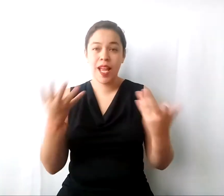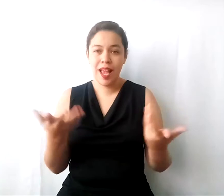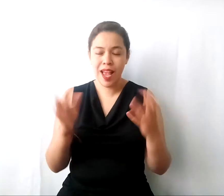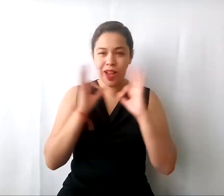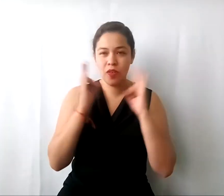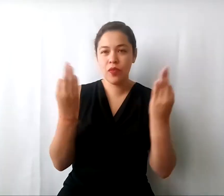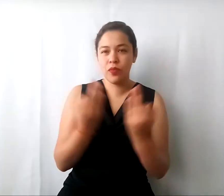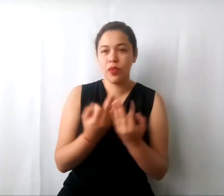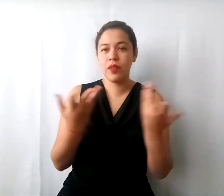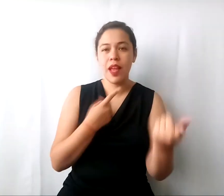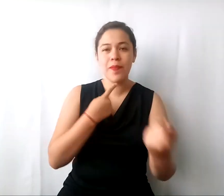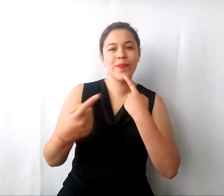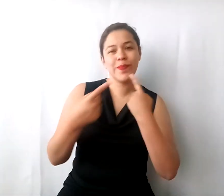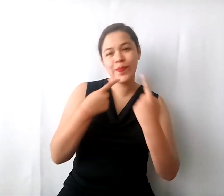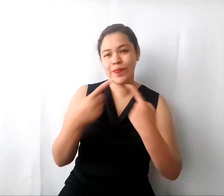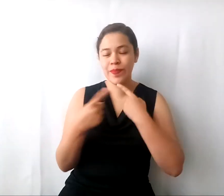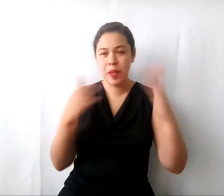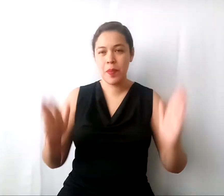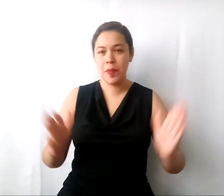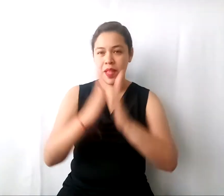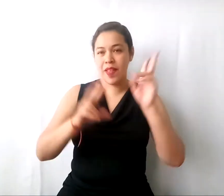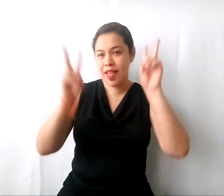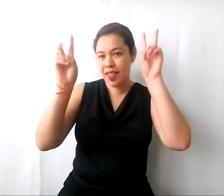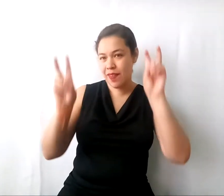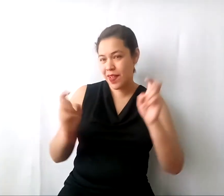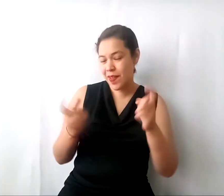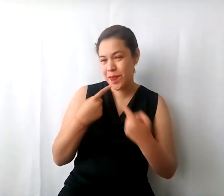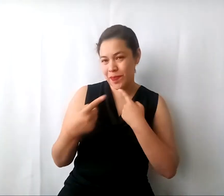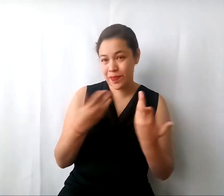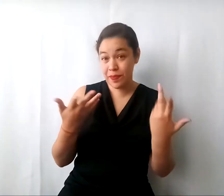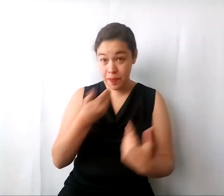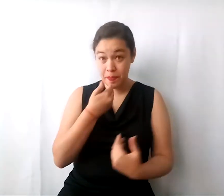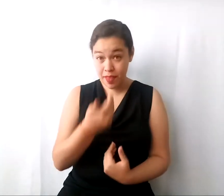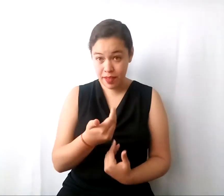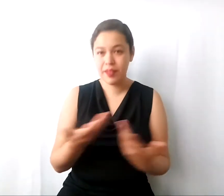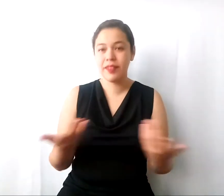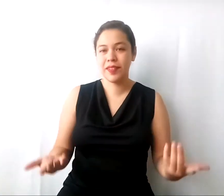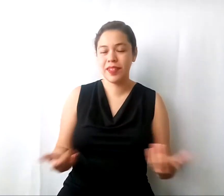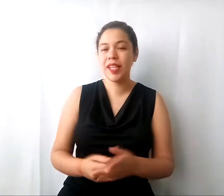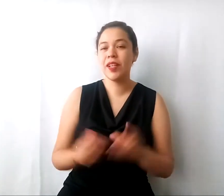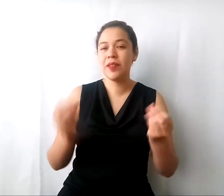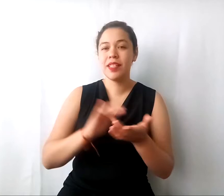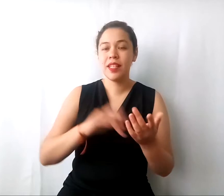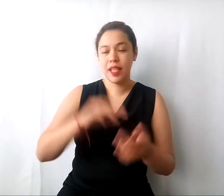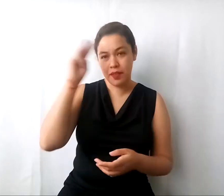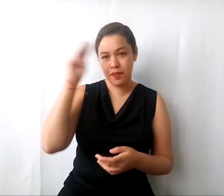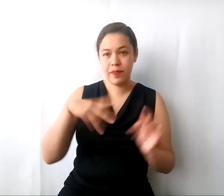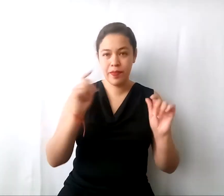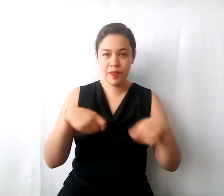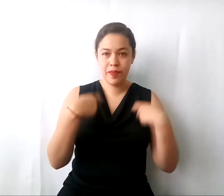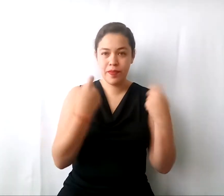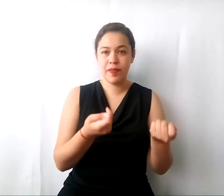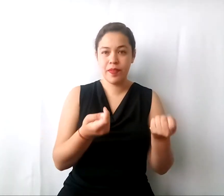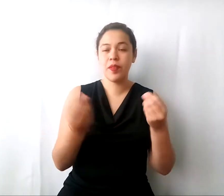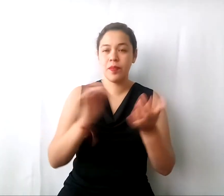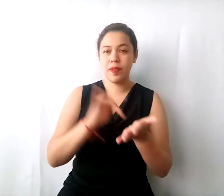podemos interactuar en torno a los contenidos, ¿correcto? Pues muchas gracias, maestro. Le cedo la palabra. Muchas